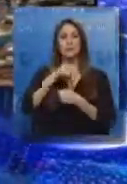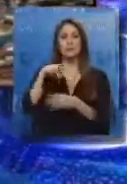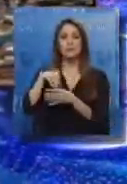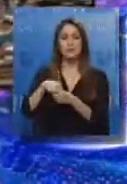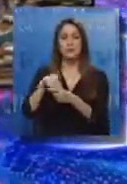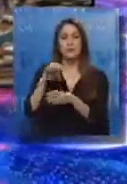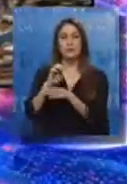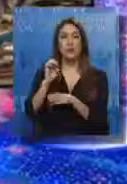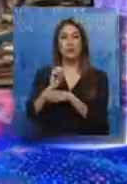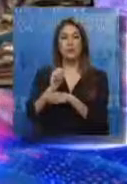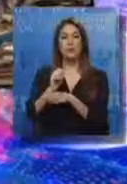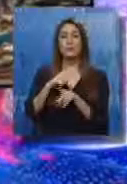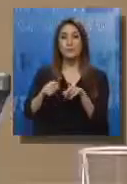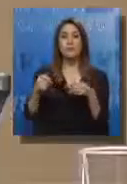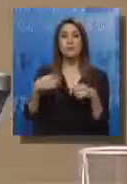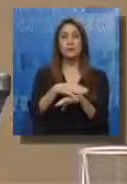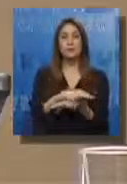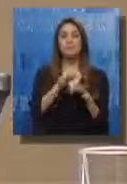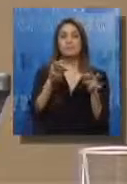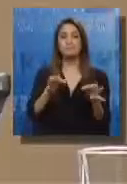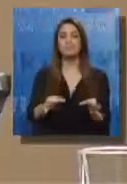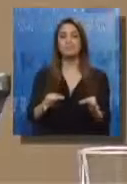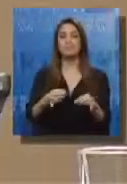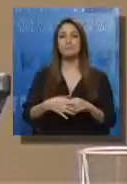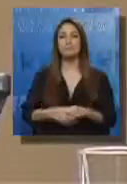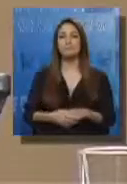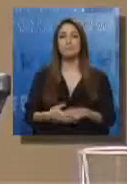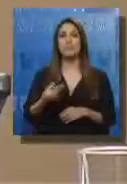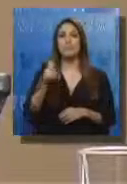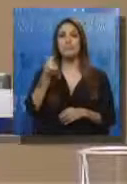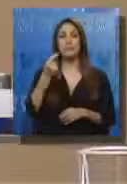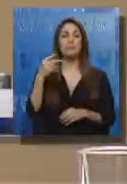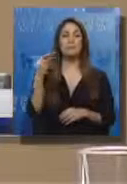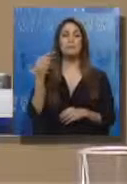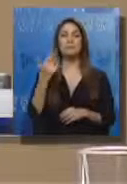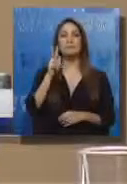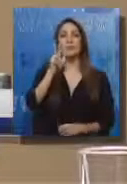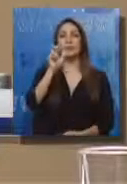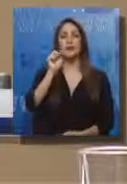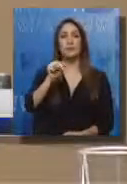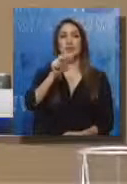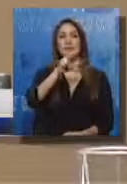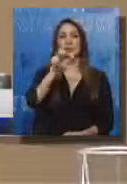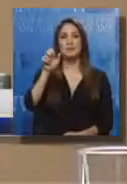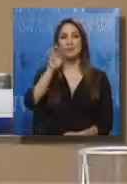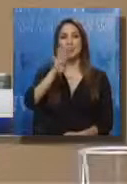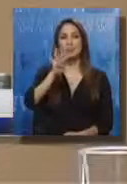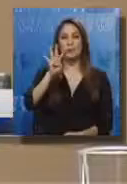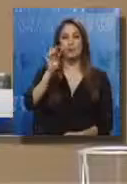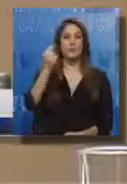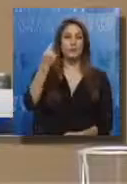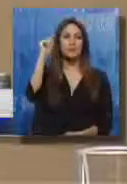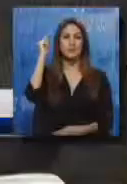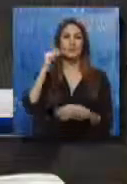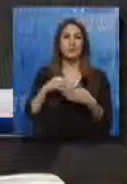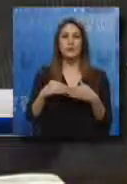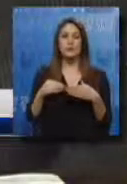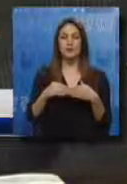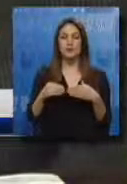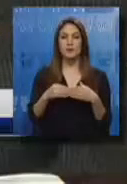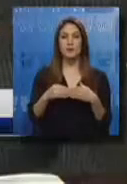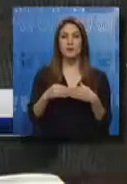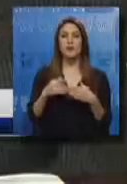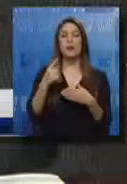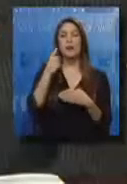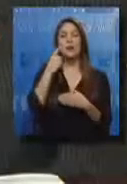junio SEMPLADES confirmó. Este costo estimado para el país es de 3.344 millones de dólares. La